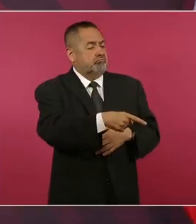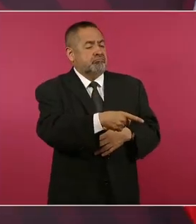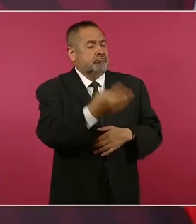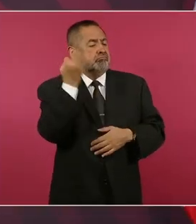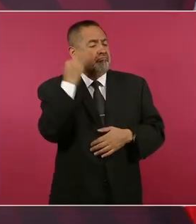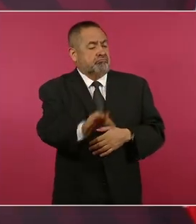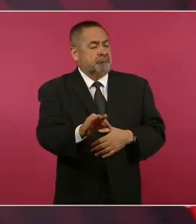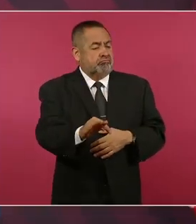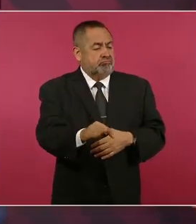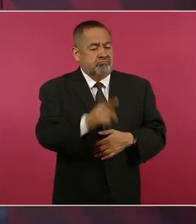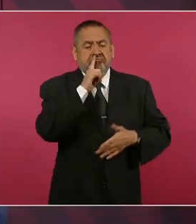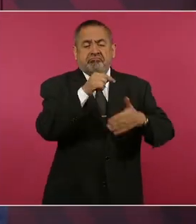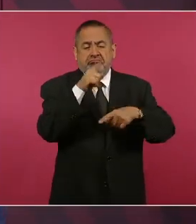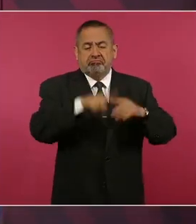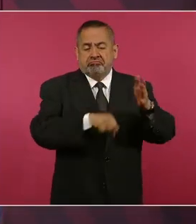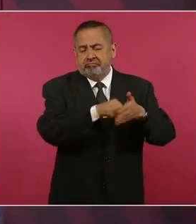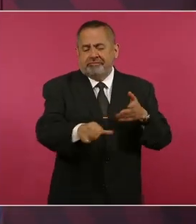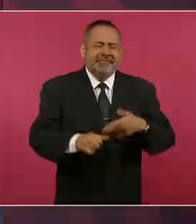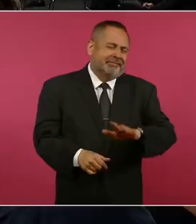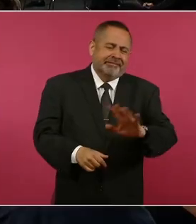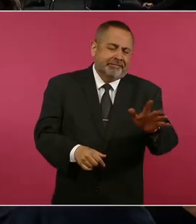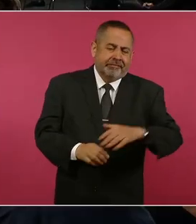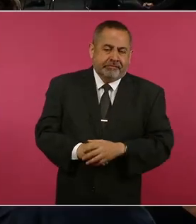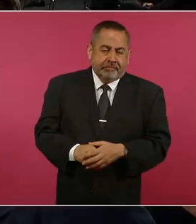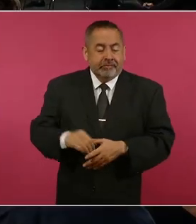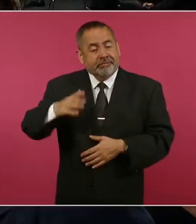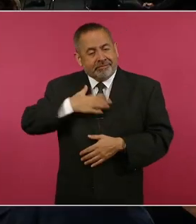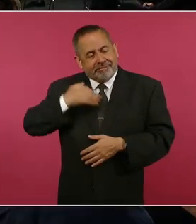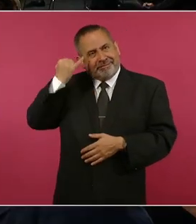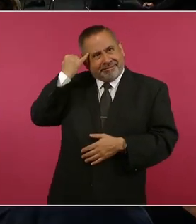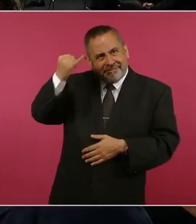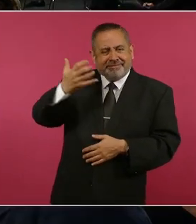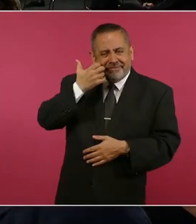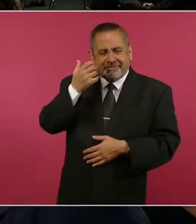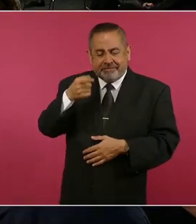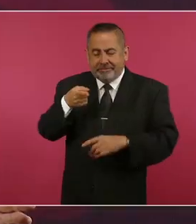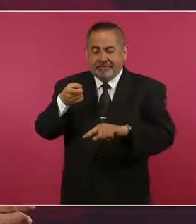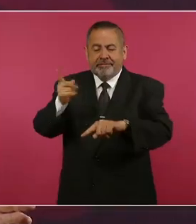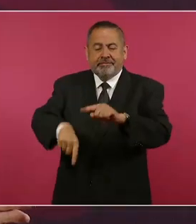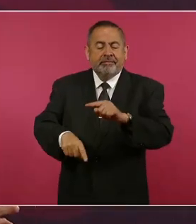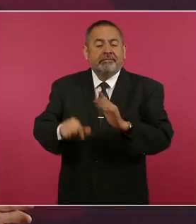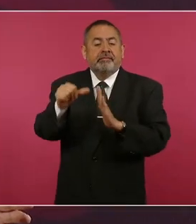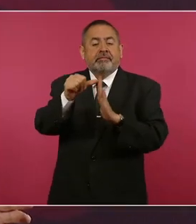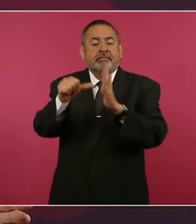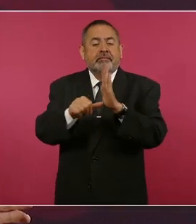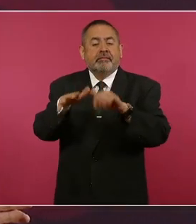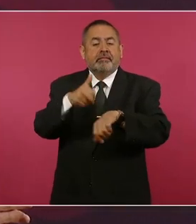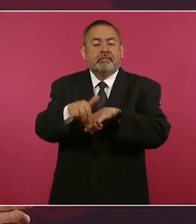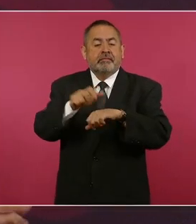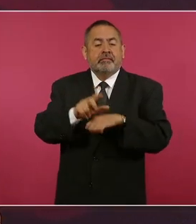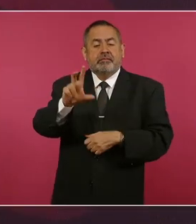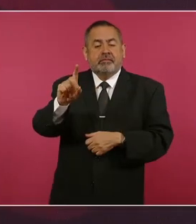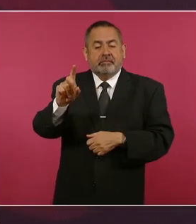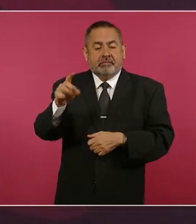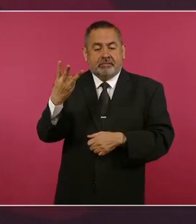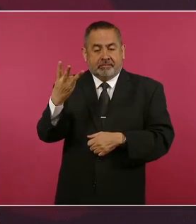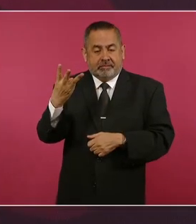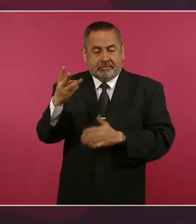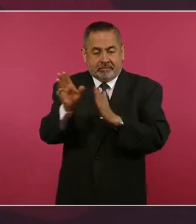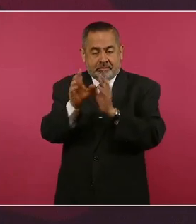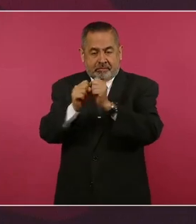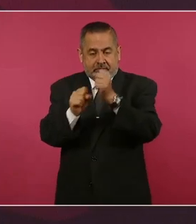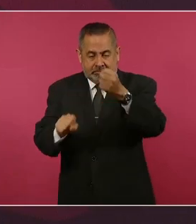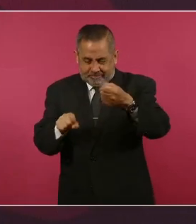Yo quisiera quitar, y ya estamos en eso, el 33 de la Constitución,